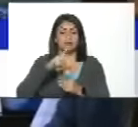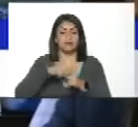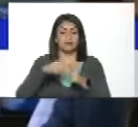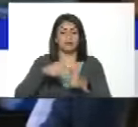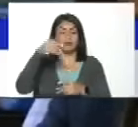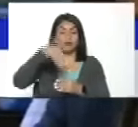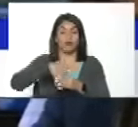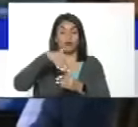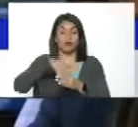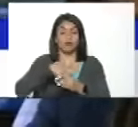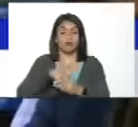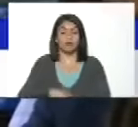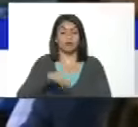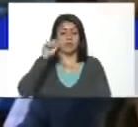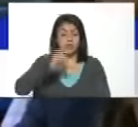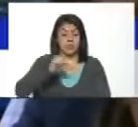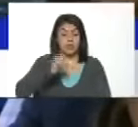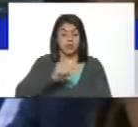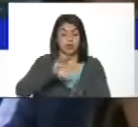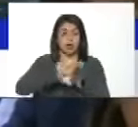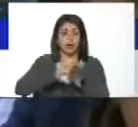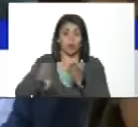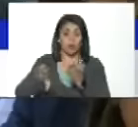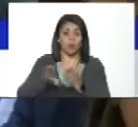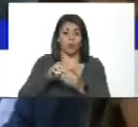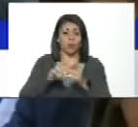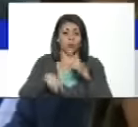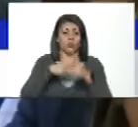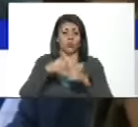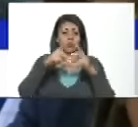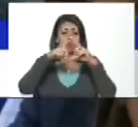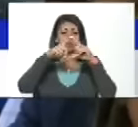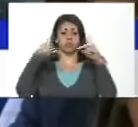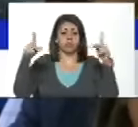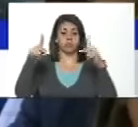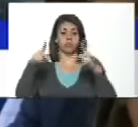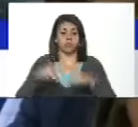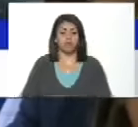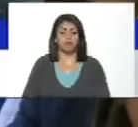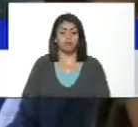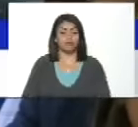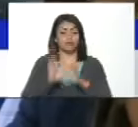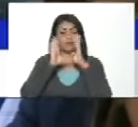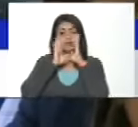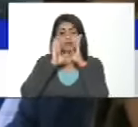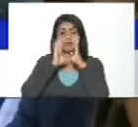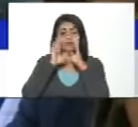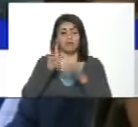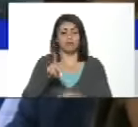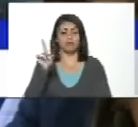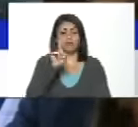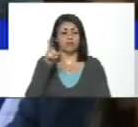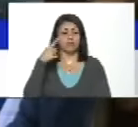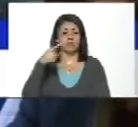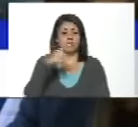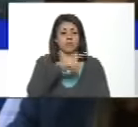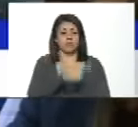lo votaríamos si se excluyera ese párrafo que es una especie de confesión de no